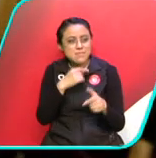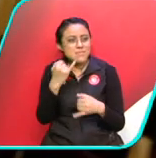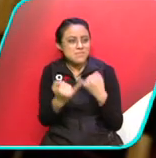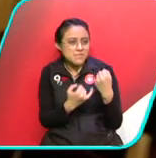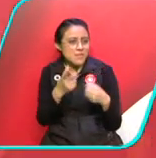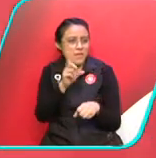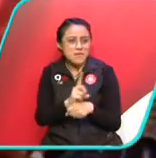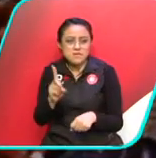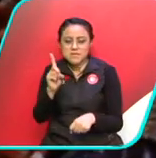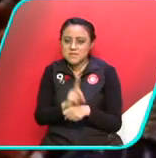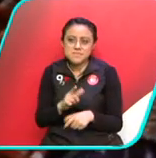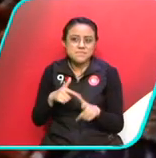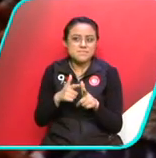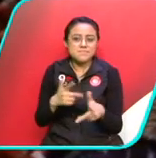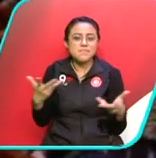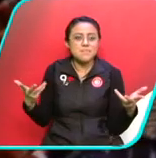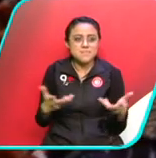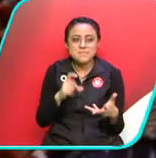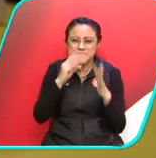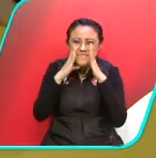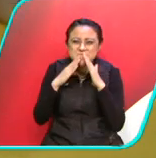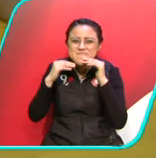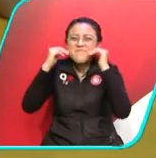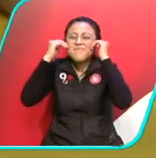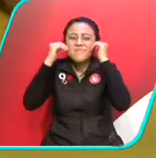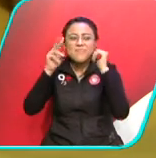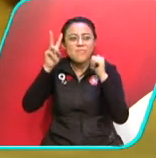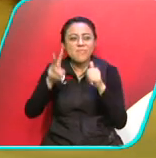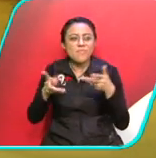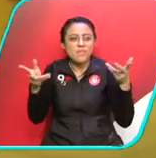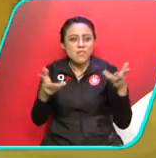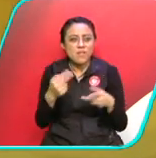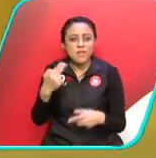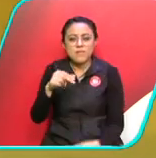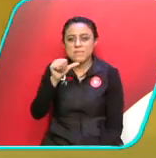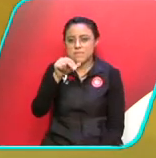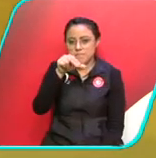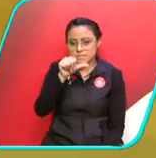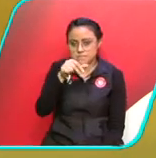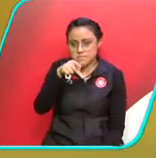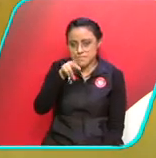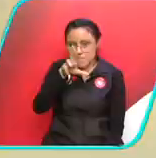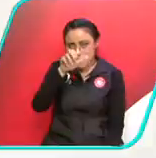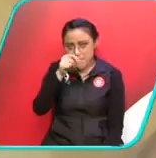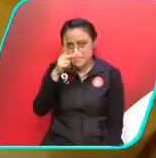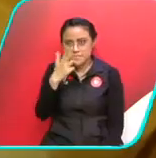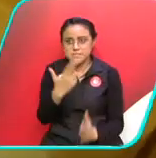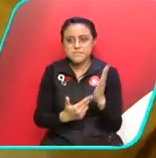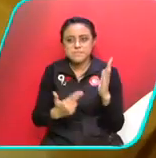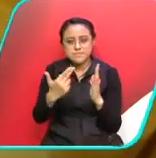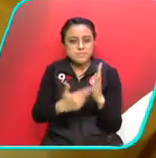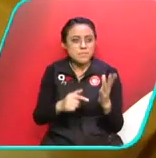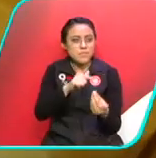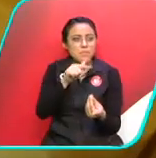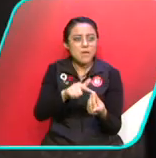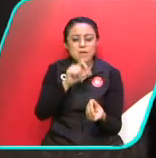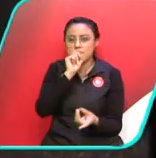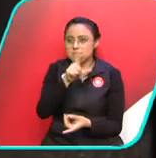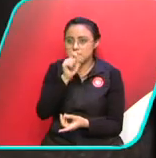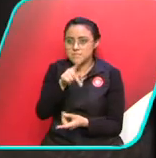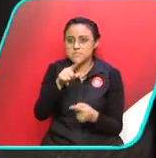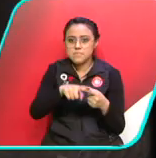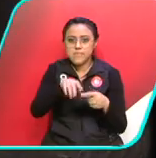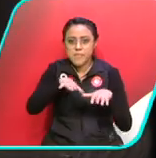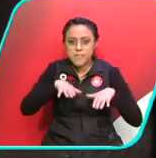todos los días. Con esa sonrisa que la caracteriza, Ana Karen nos abrió las puertas de su taller, ahí donde junto a Ivania y